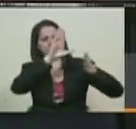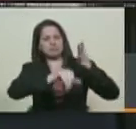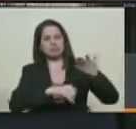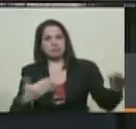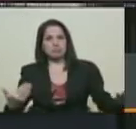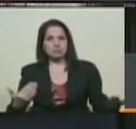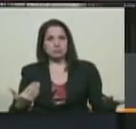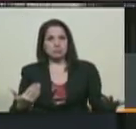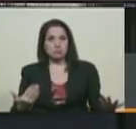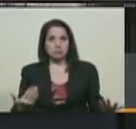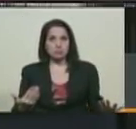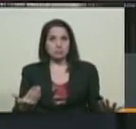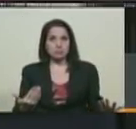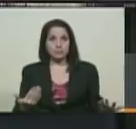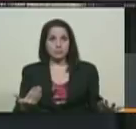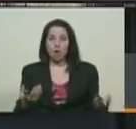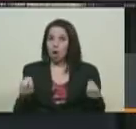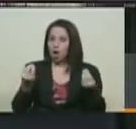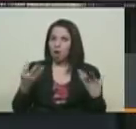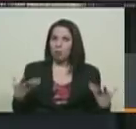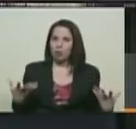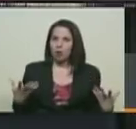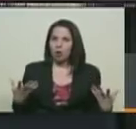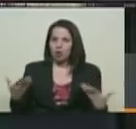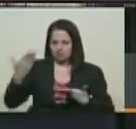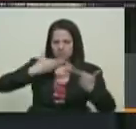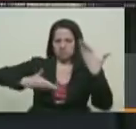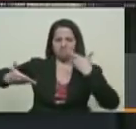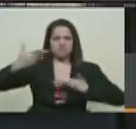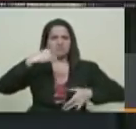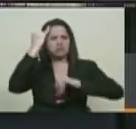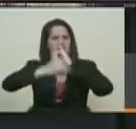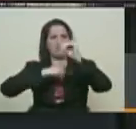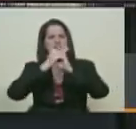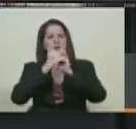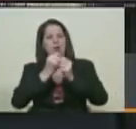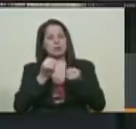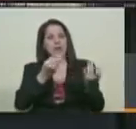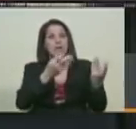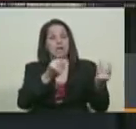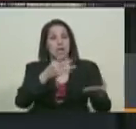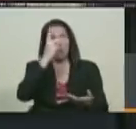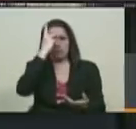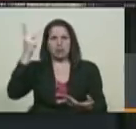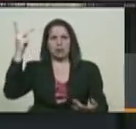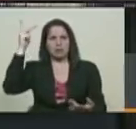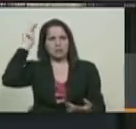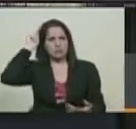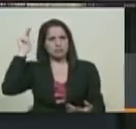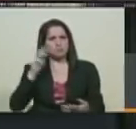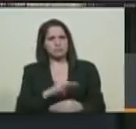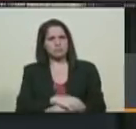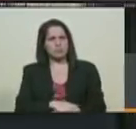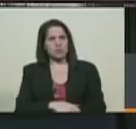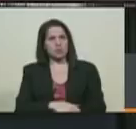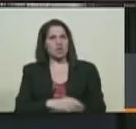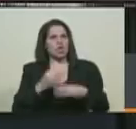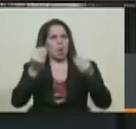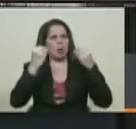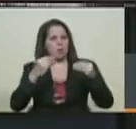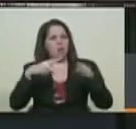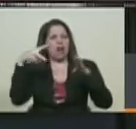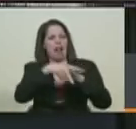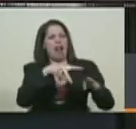¿Cómo que los recursos económicos que por cooperación internacional se le dieran al pueblo de Palestina sea para que Palestina sea esclava del